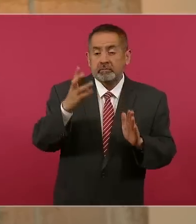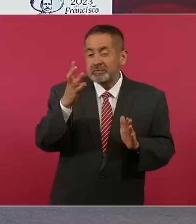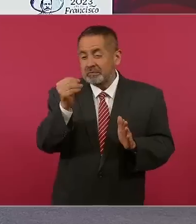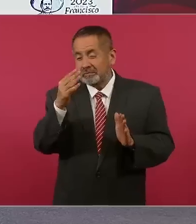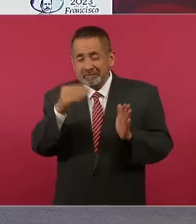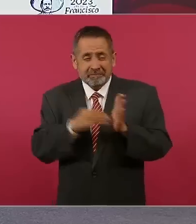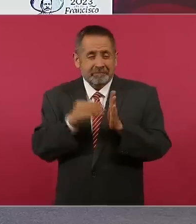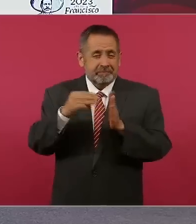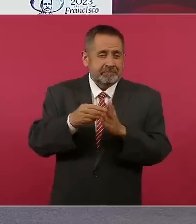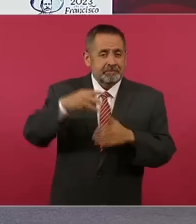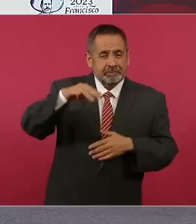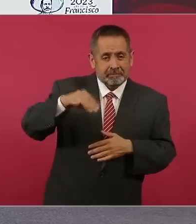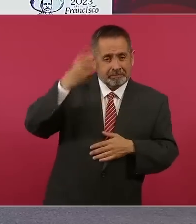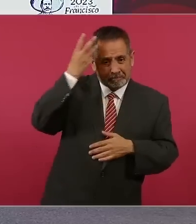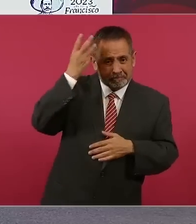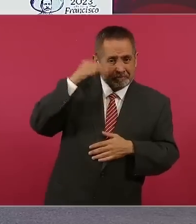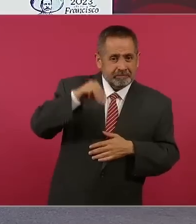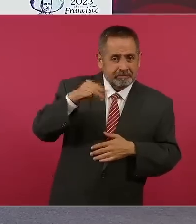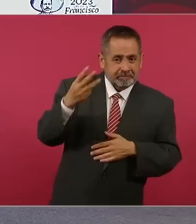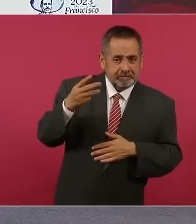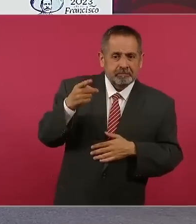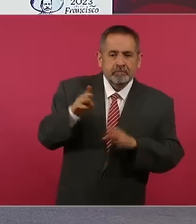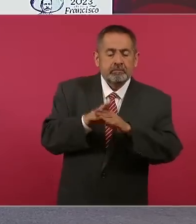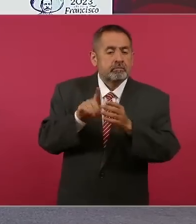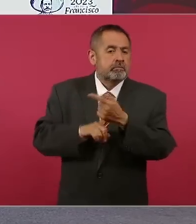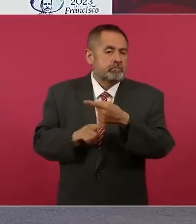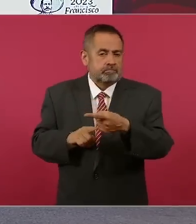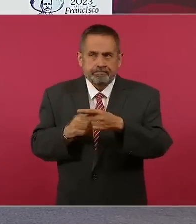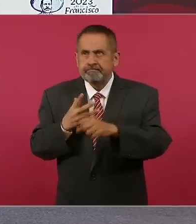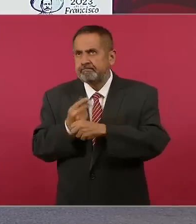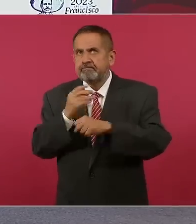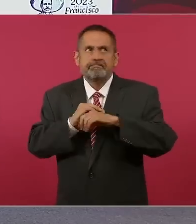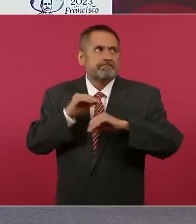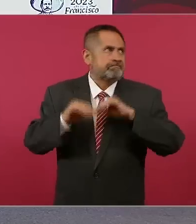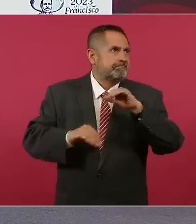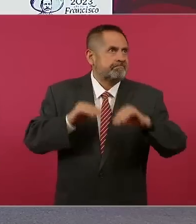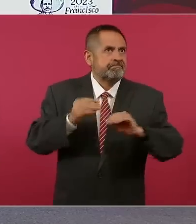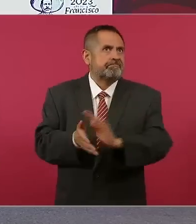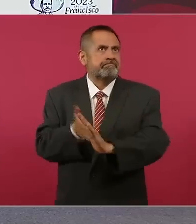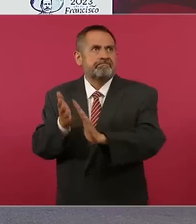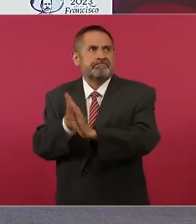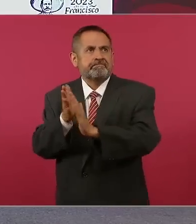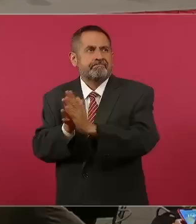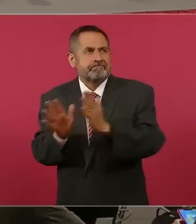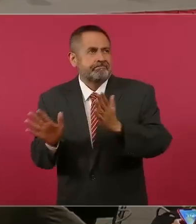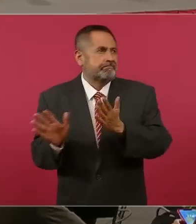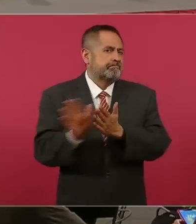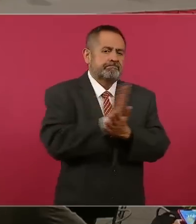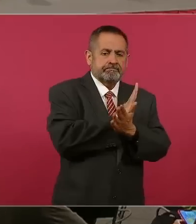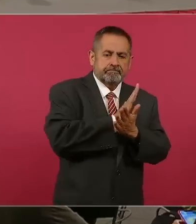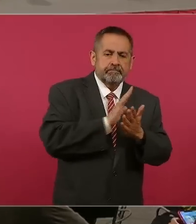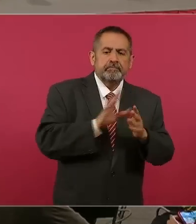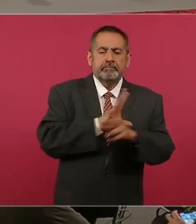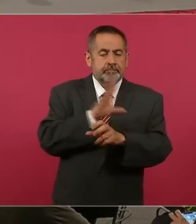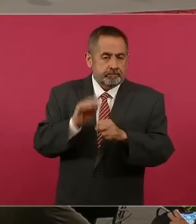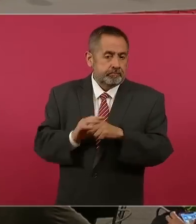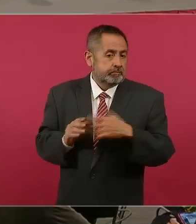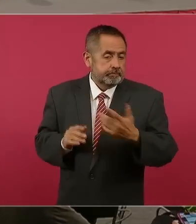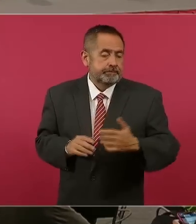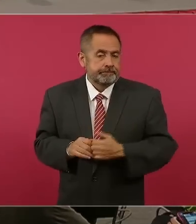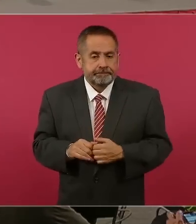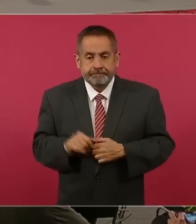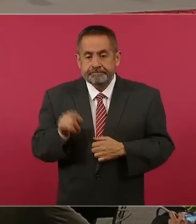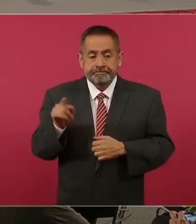de material de enrocamiento, que es el que hay que colocar en el lugar. Y finalmente, lo que son las obras